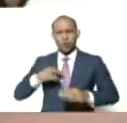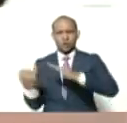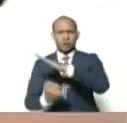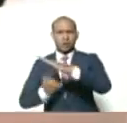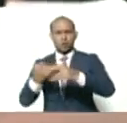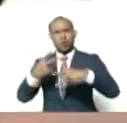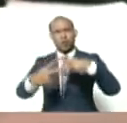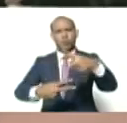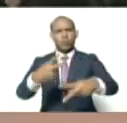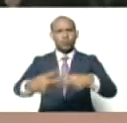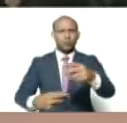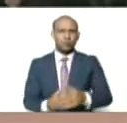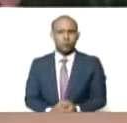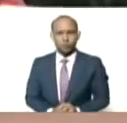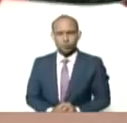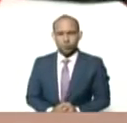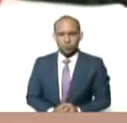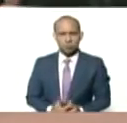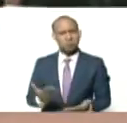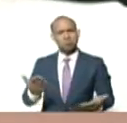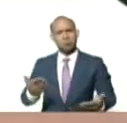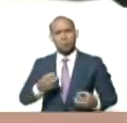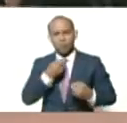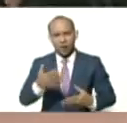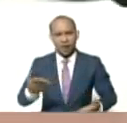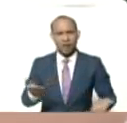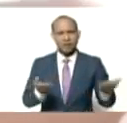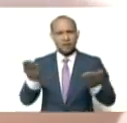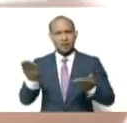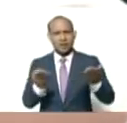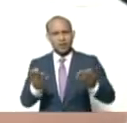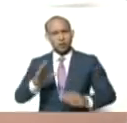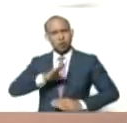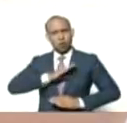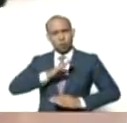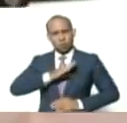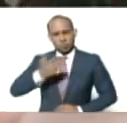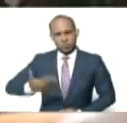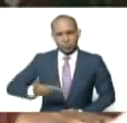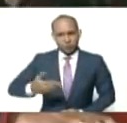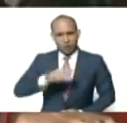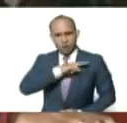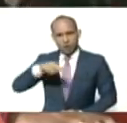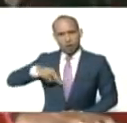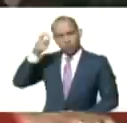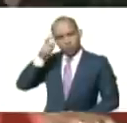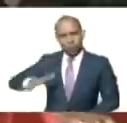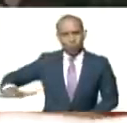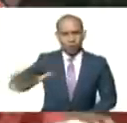instalaciones productivas de bienes y servicios fundamentales para la vida de nuestro pueblo.